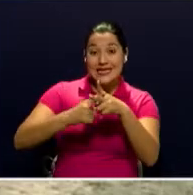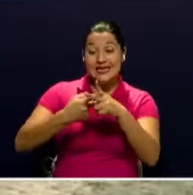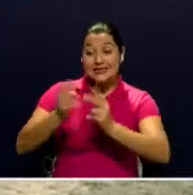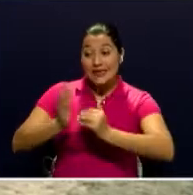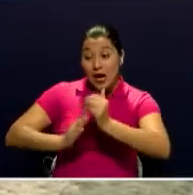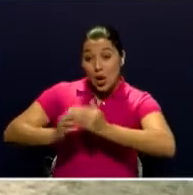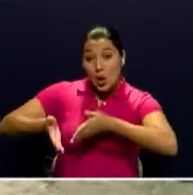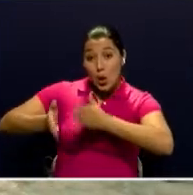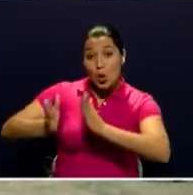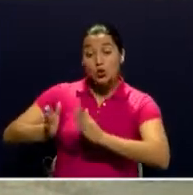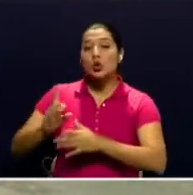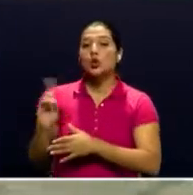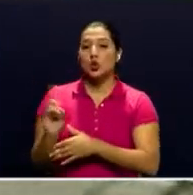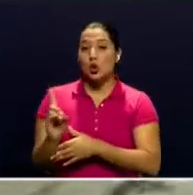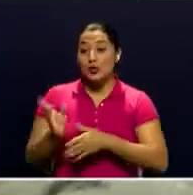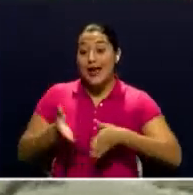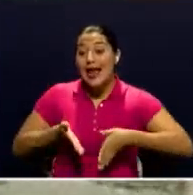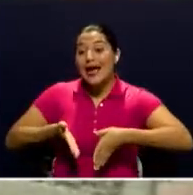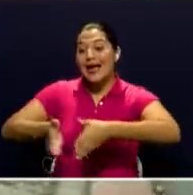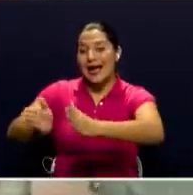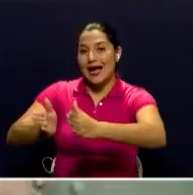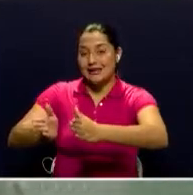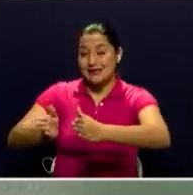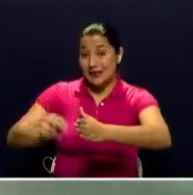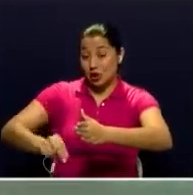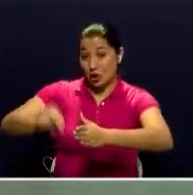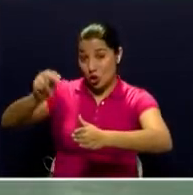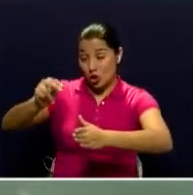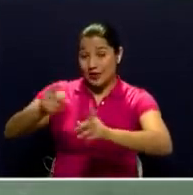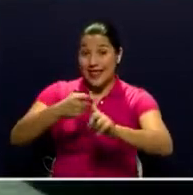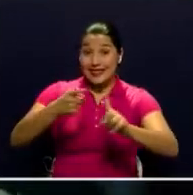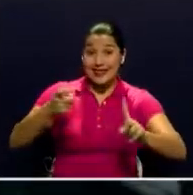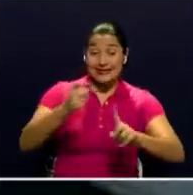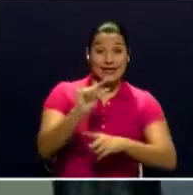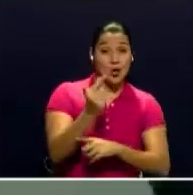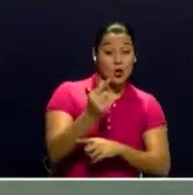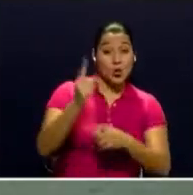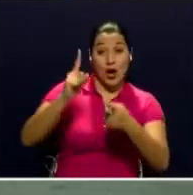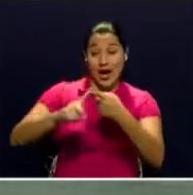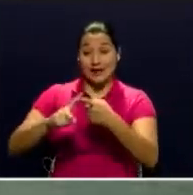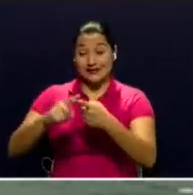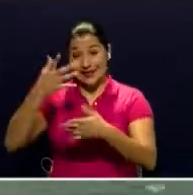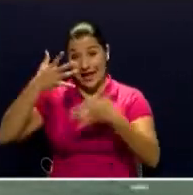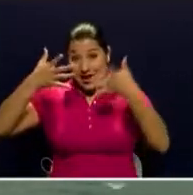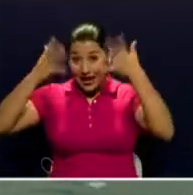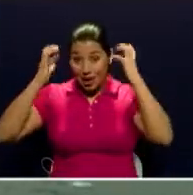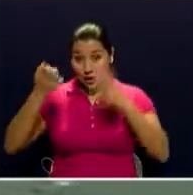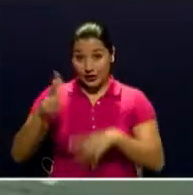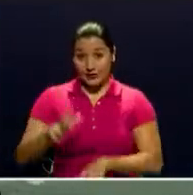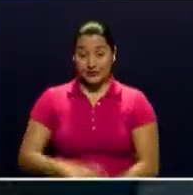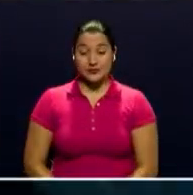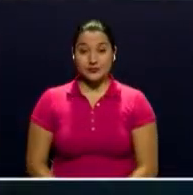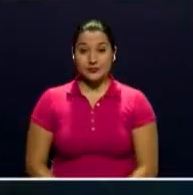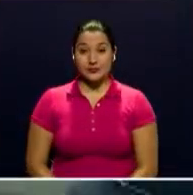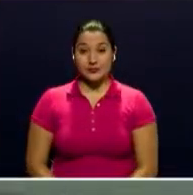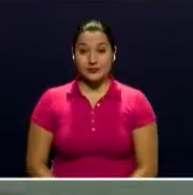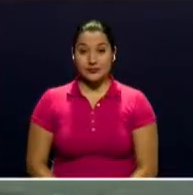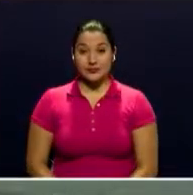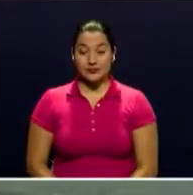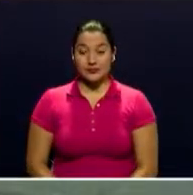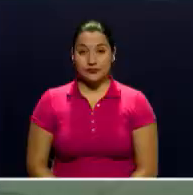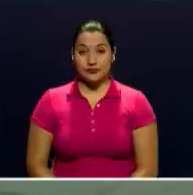para construir la unidad funcional 1 de la circunvalación norte, que va desde La Uruca hasta la León 13.